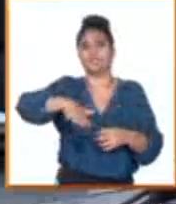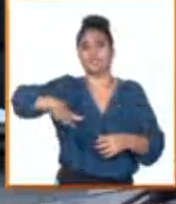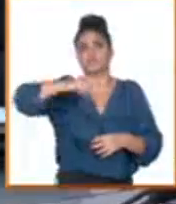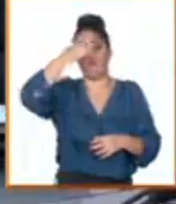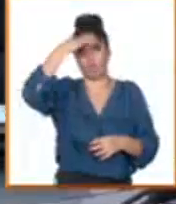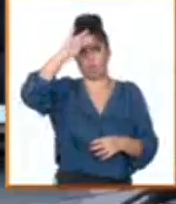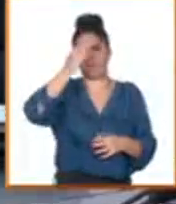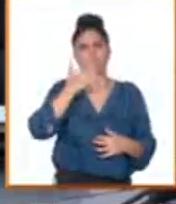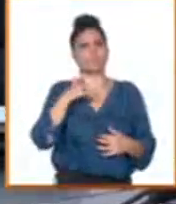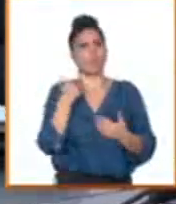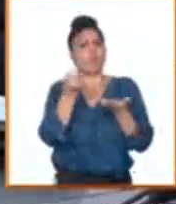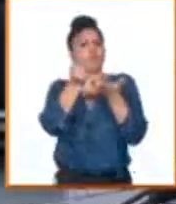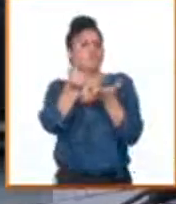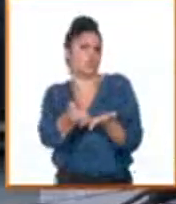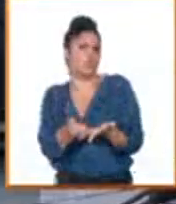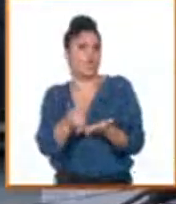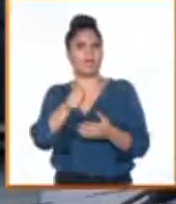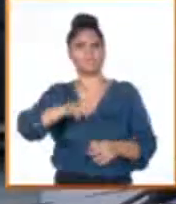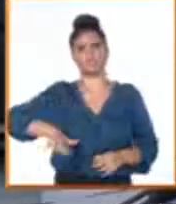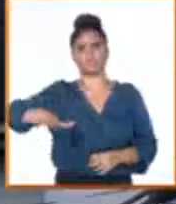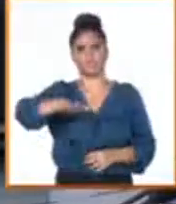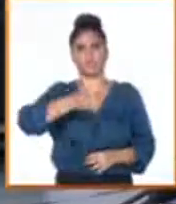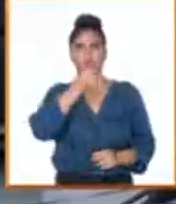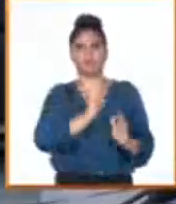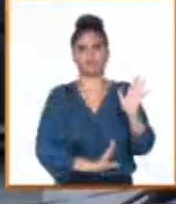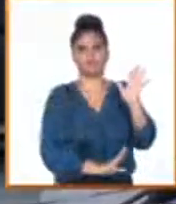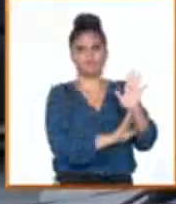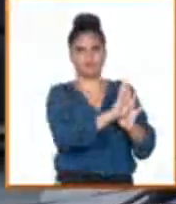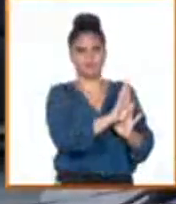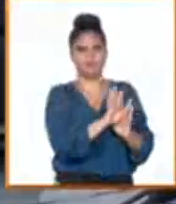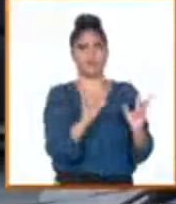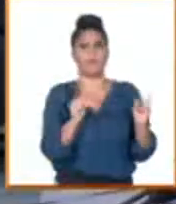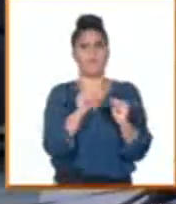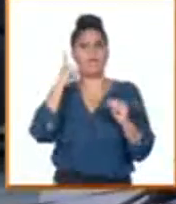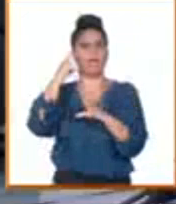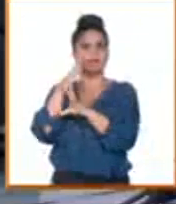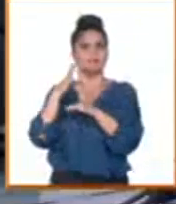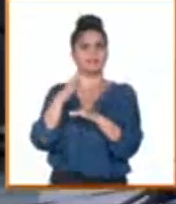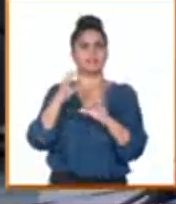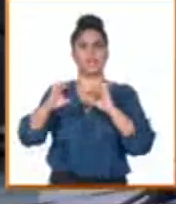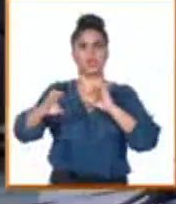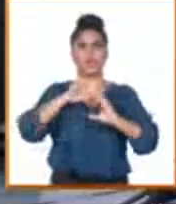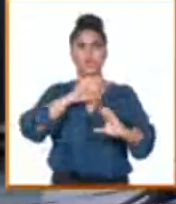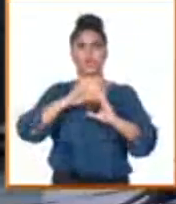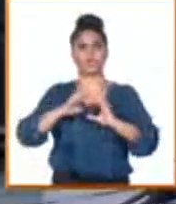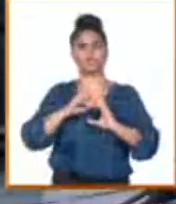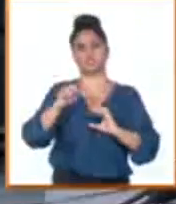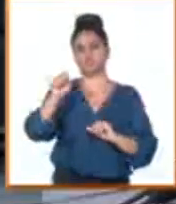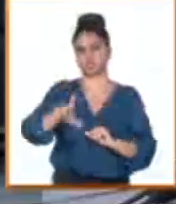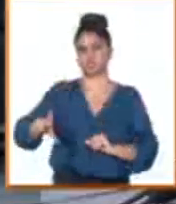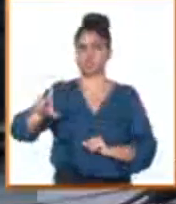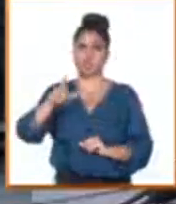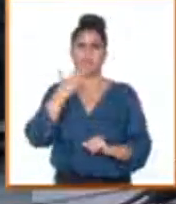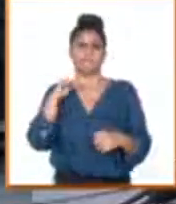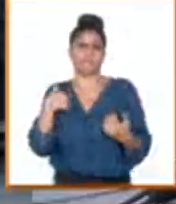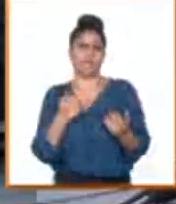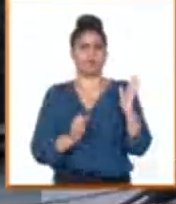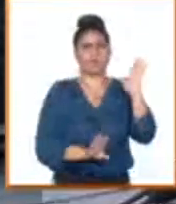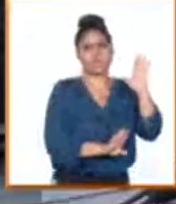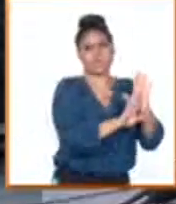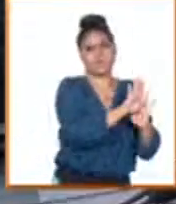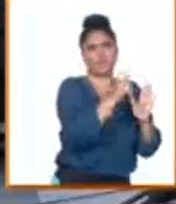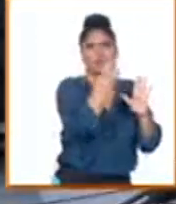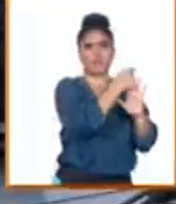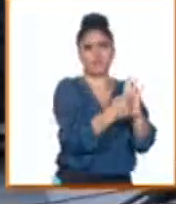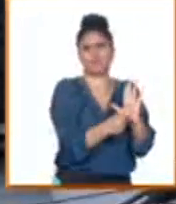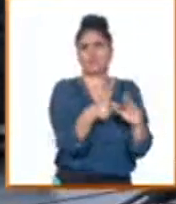puede contribuir a la dinamización de nuestras ciencias de la comunicación en el país? ¿Cuánto más podemos hacer en ese camino? Bueno,